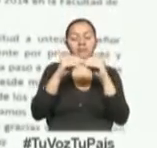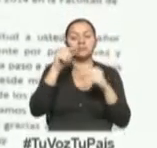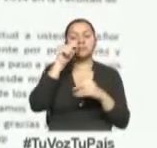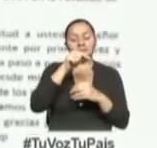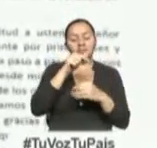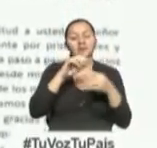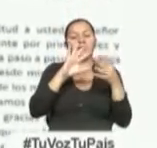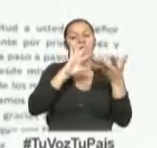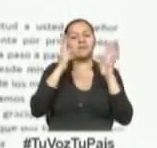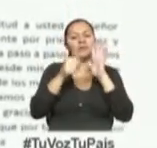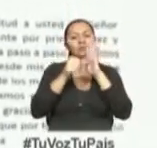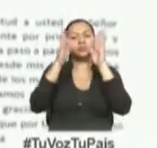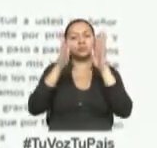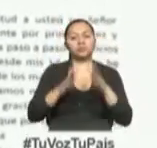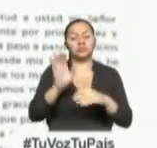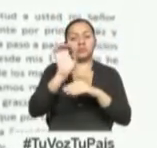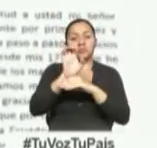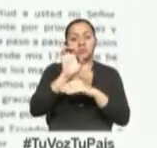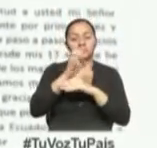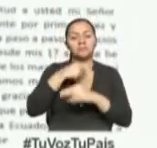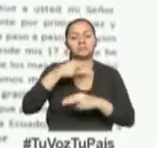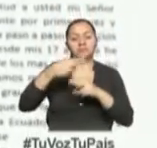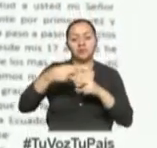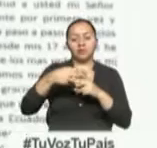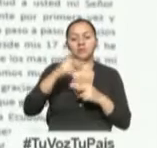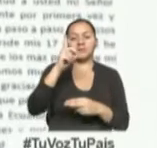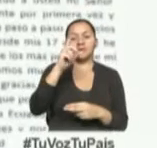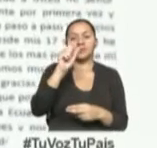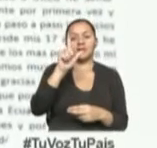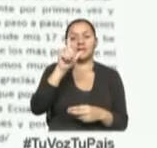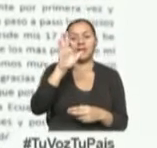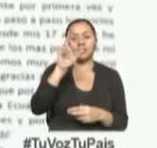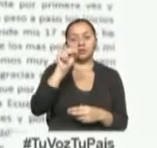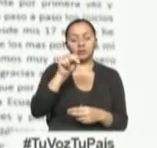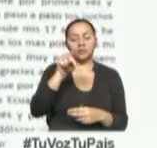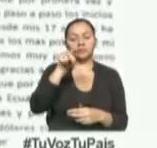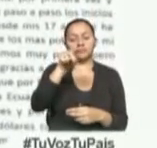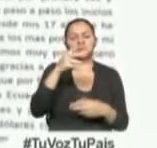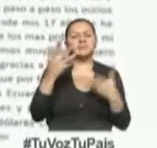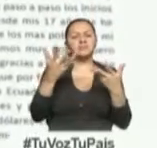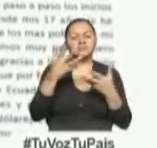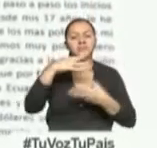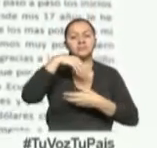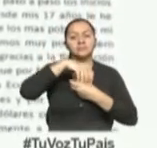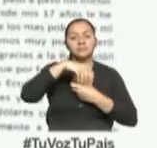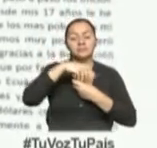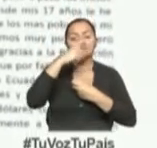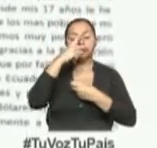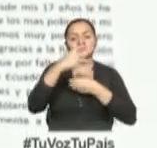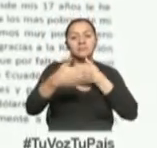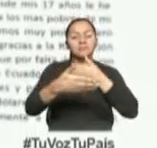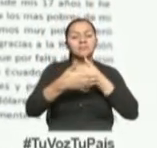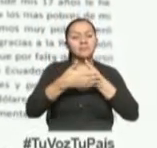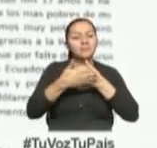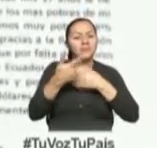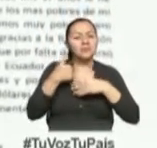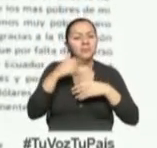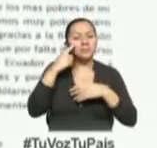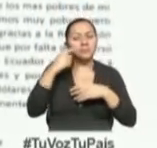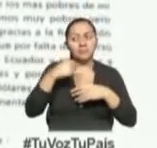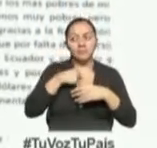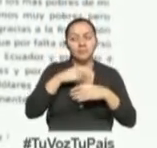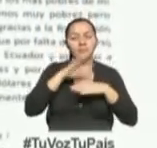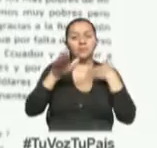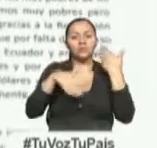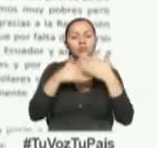Revolución Ciudadana del Ecuador. Mi nombre es Dalton Sebastián Tacto, médico especialista en medicina familiar. Es para mí una bendición